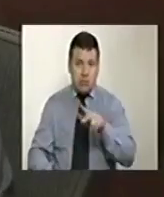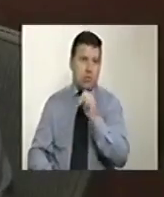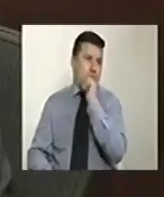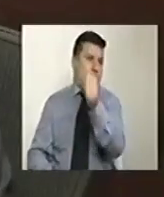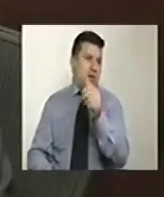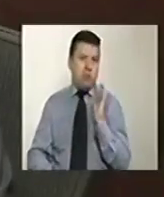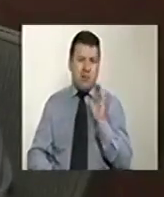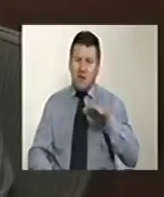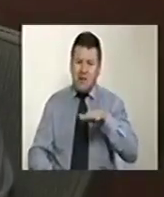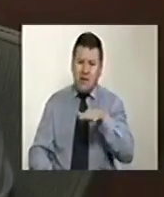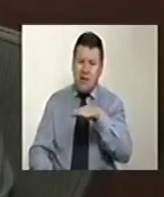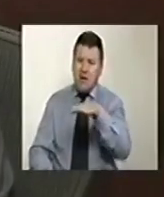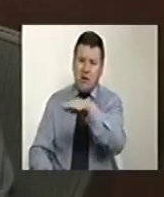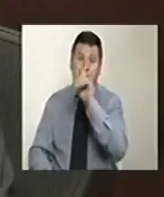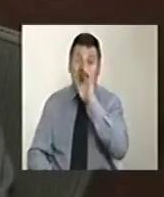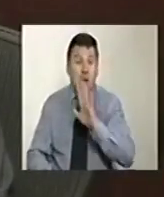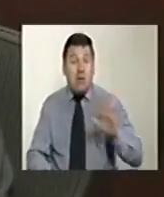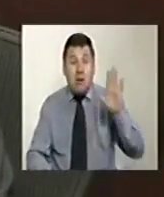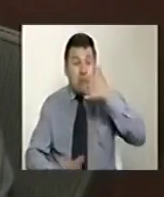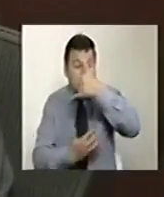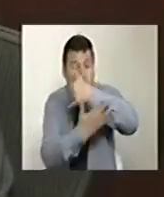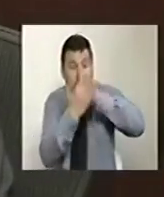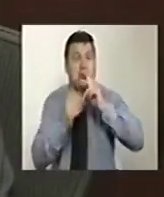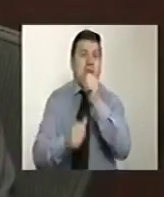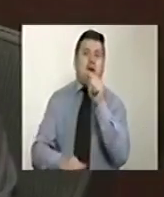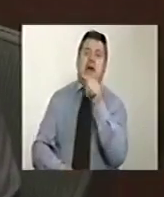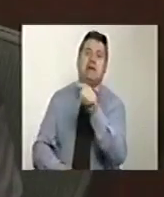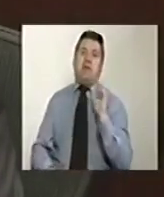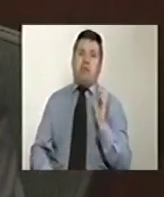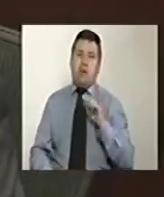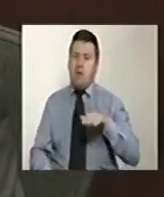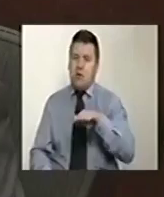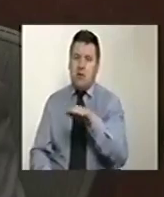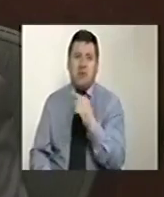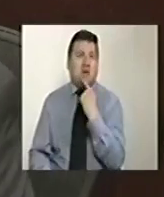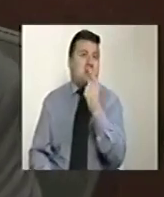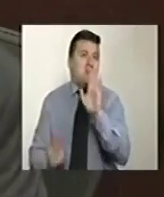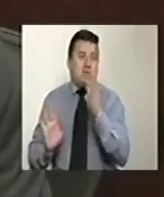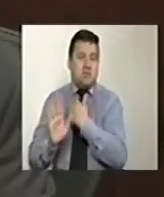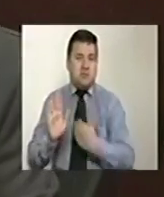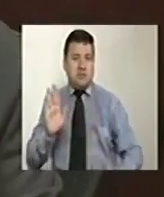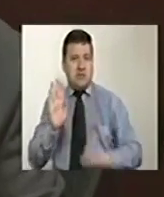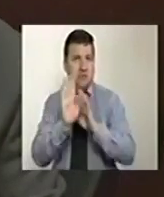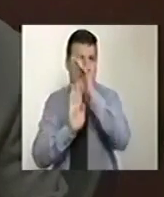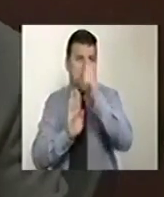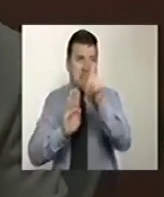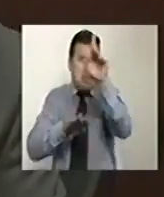de las vías del orden nacional que tiene el país. Era eso, señor presidente.